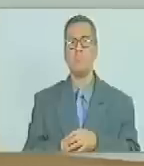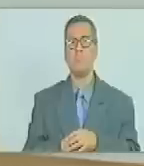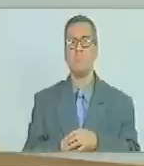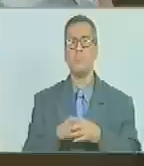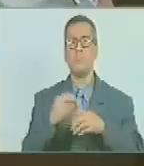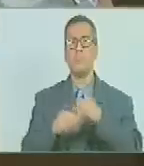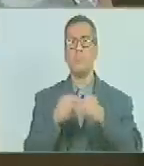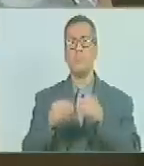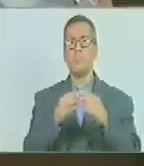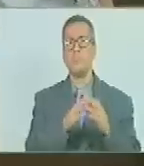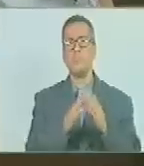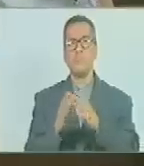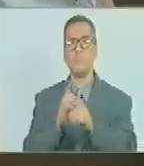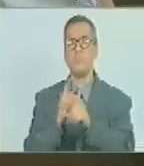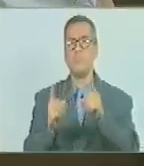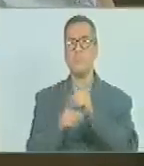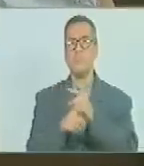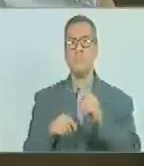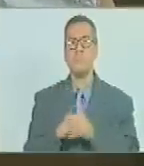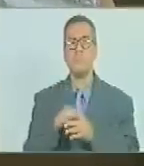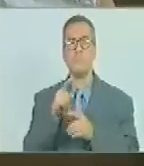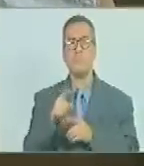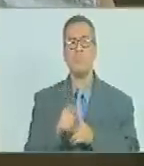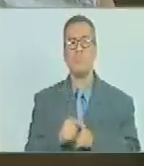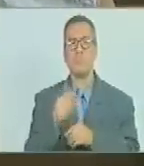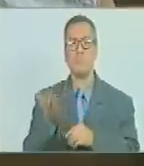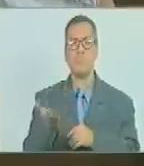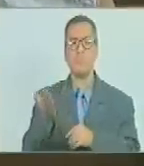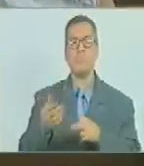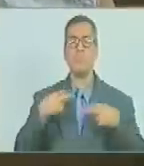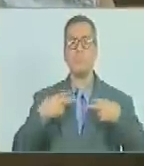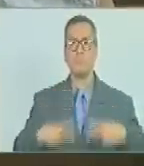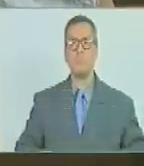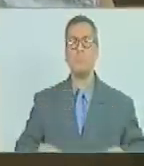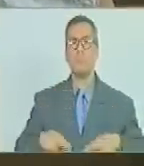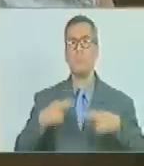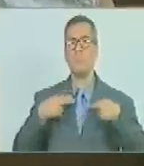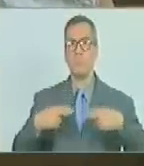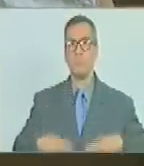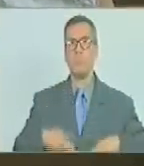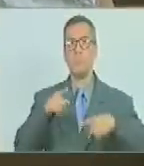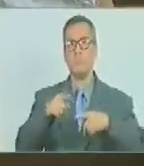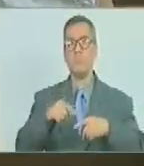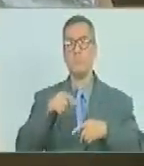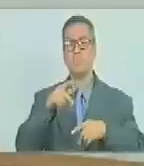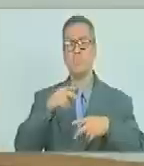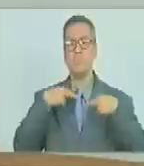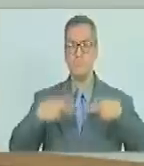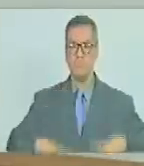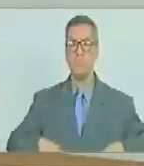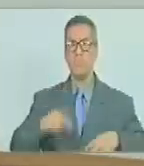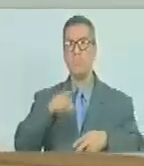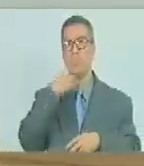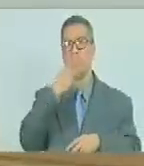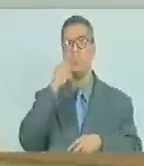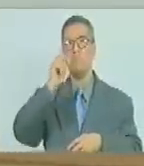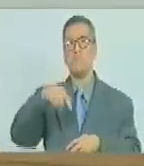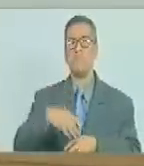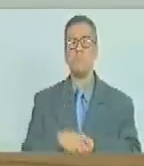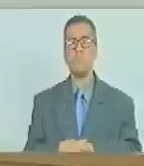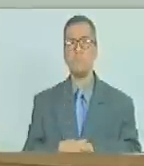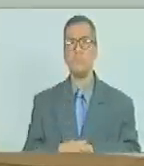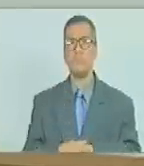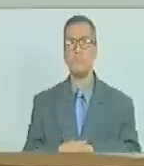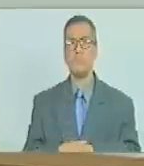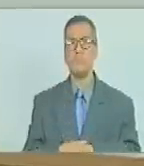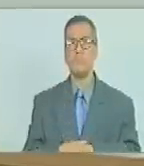condiciones de rectificación que son importantes en la vida humana y en la vida política también, y